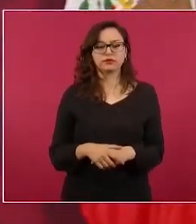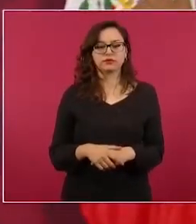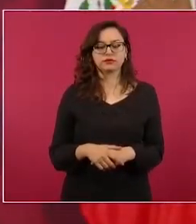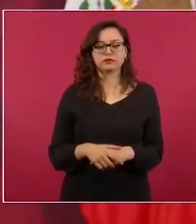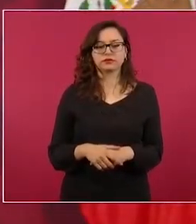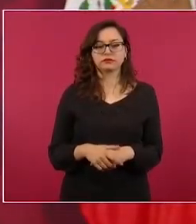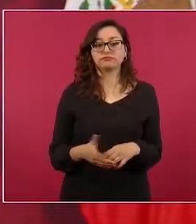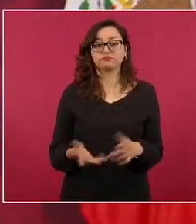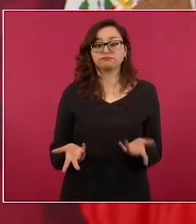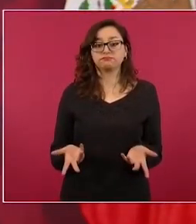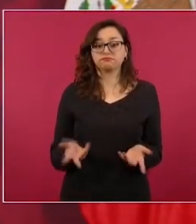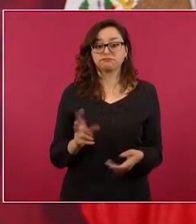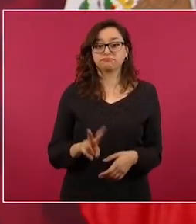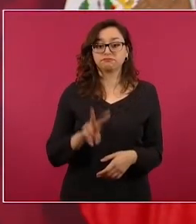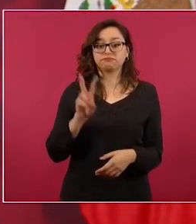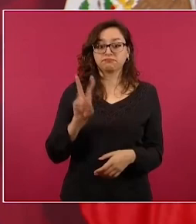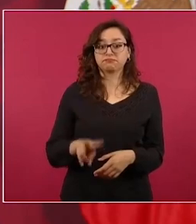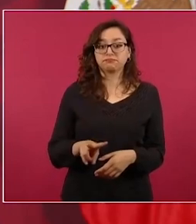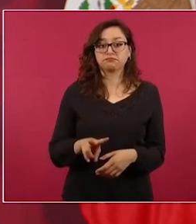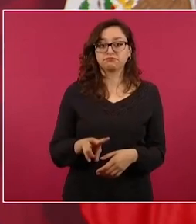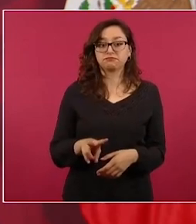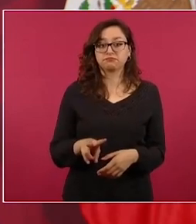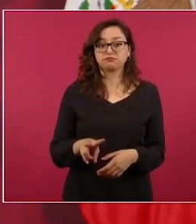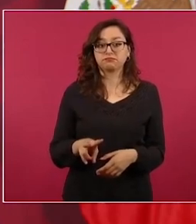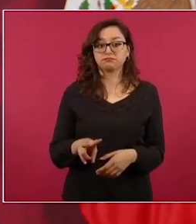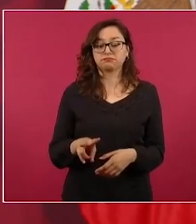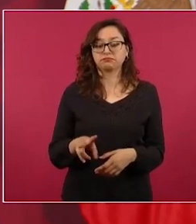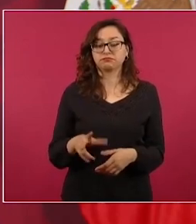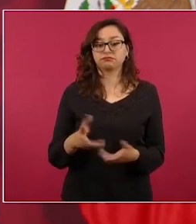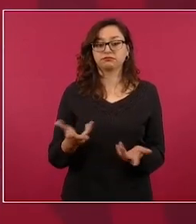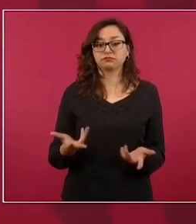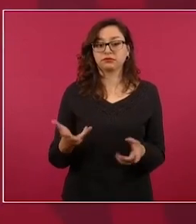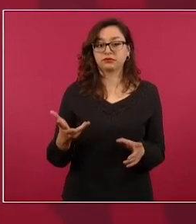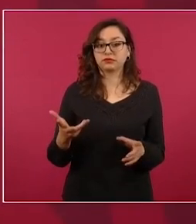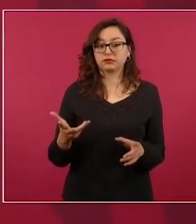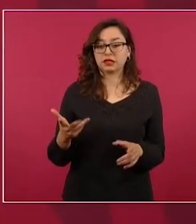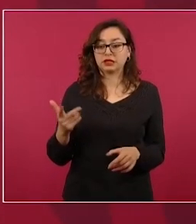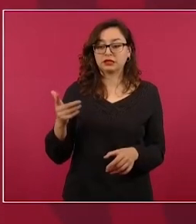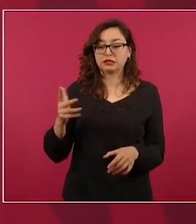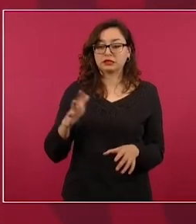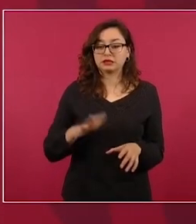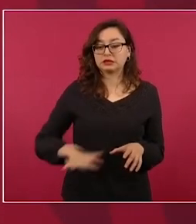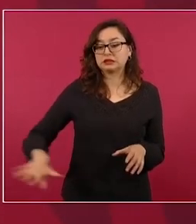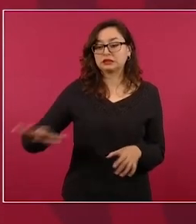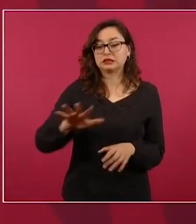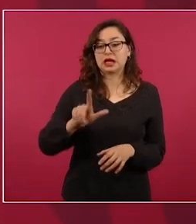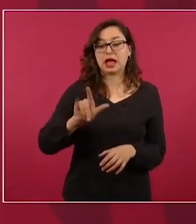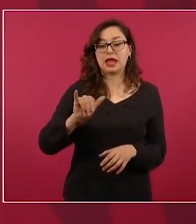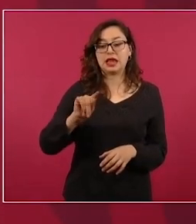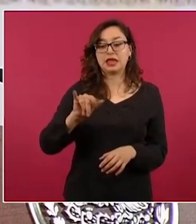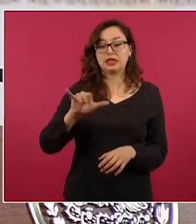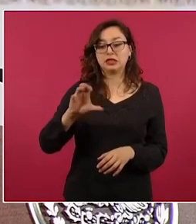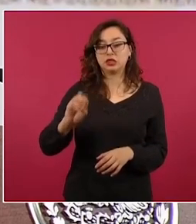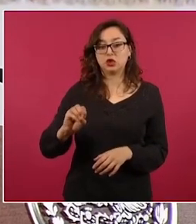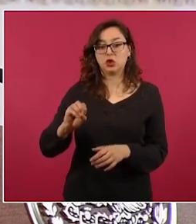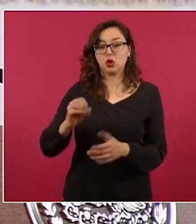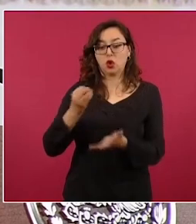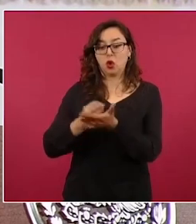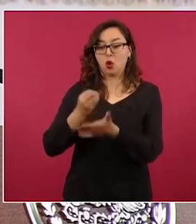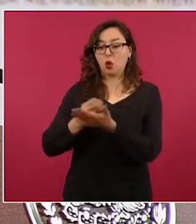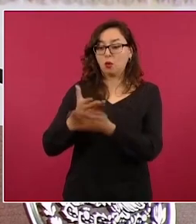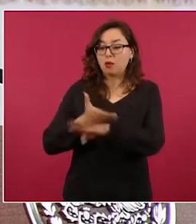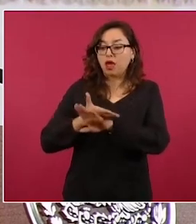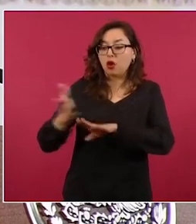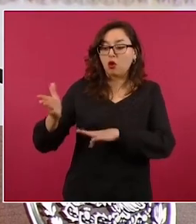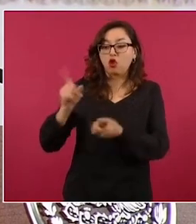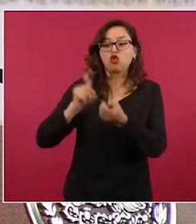está demostrado que los mayores yacimientos de este mineral estratégico están en Sonora,